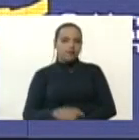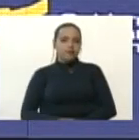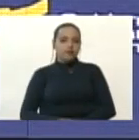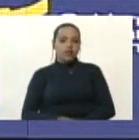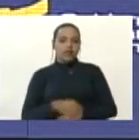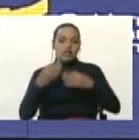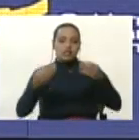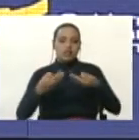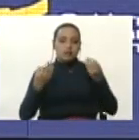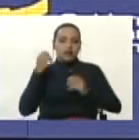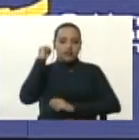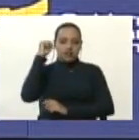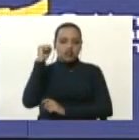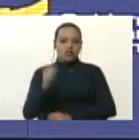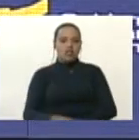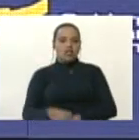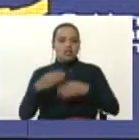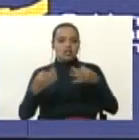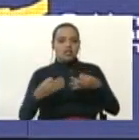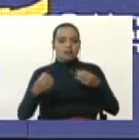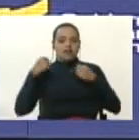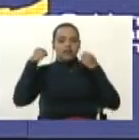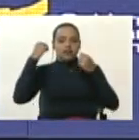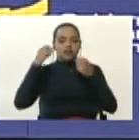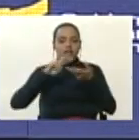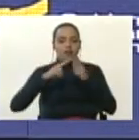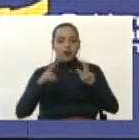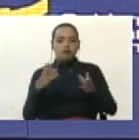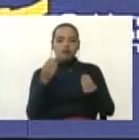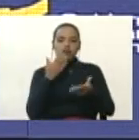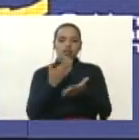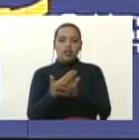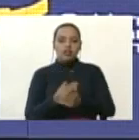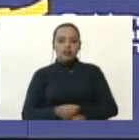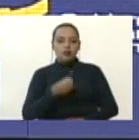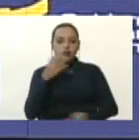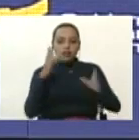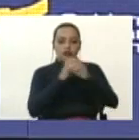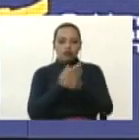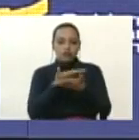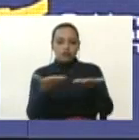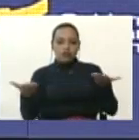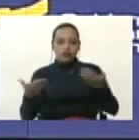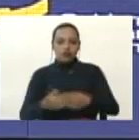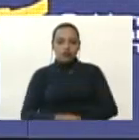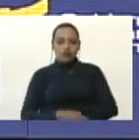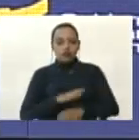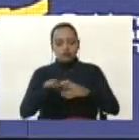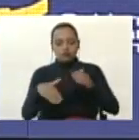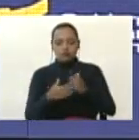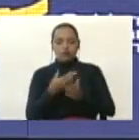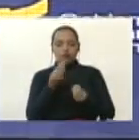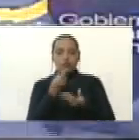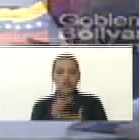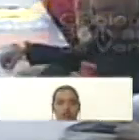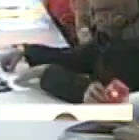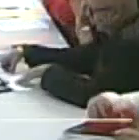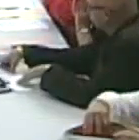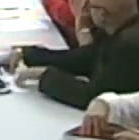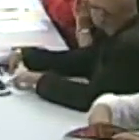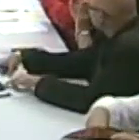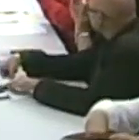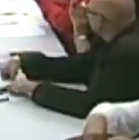¡Siempre venceremos! ¡Siempre vencerá la paz! Muchas gracias. Buenas noches para todos y para todas. Muchas gracias.